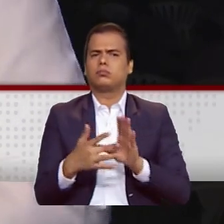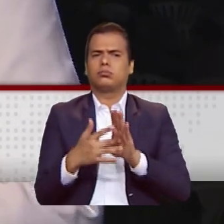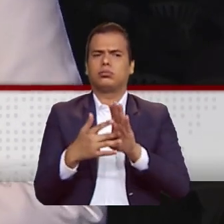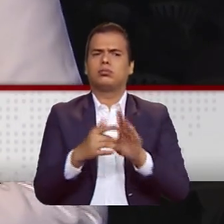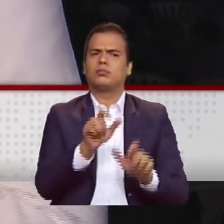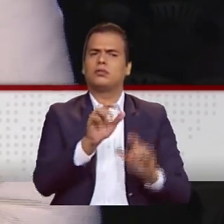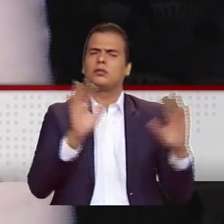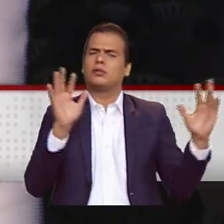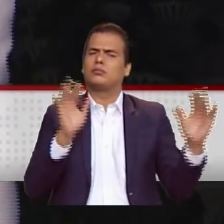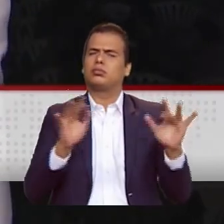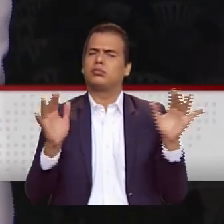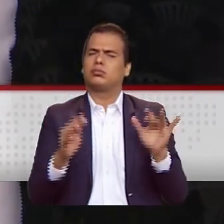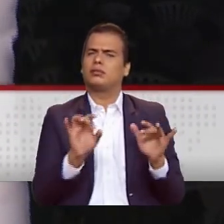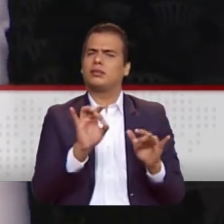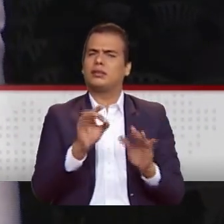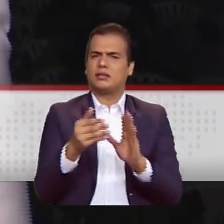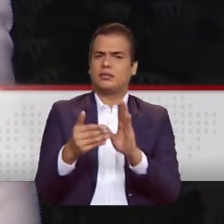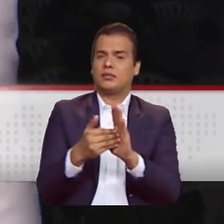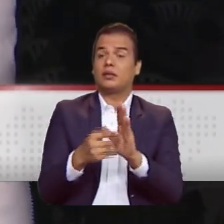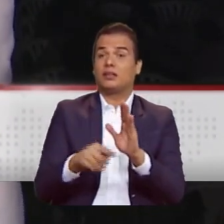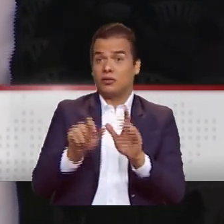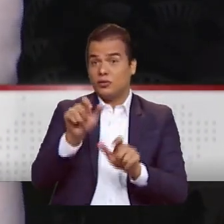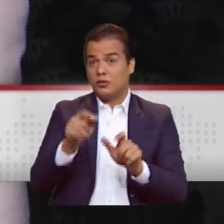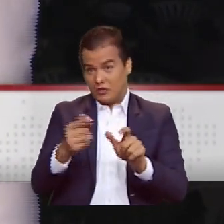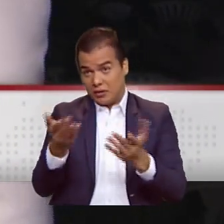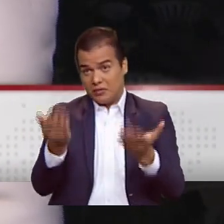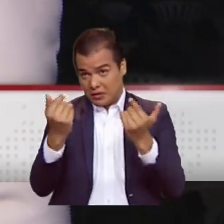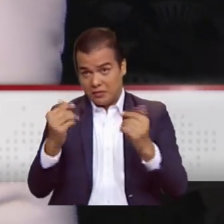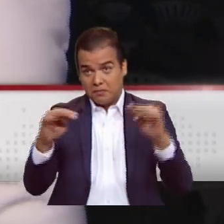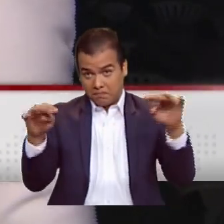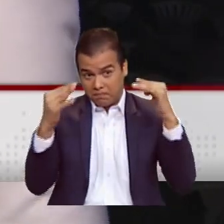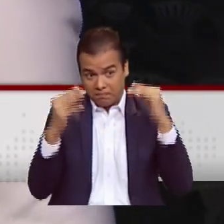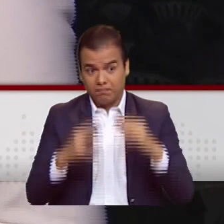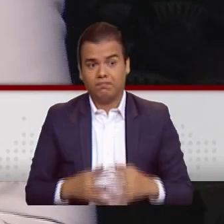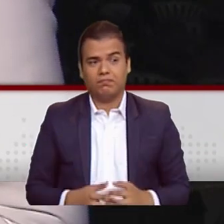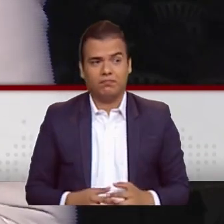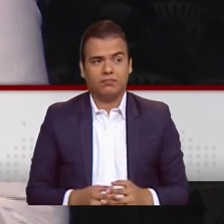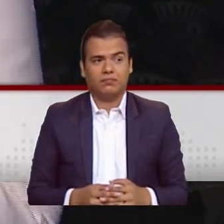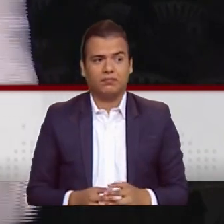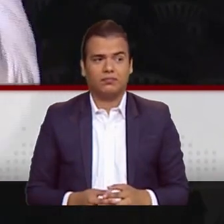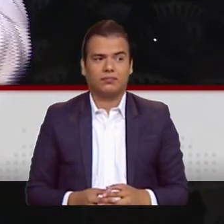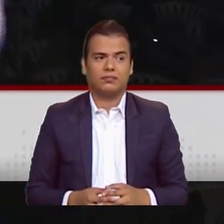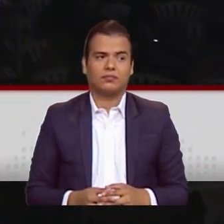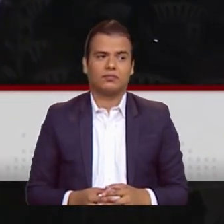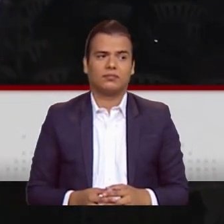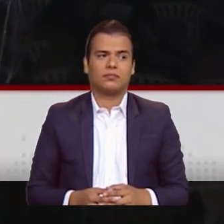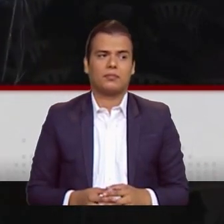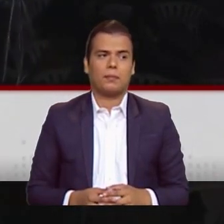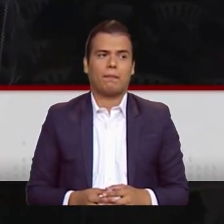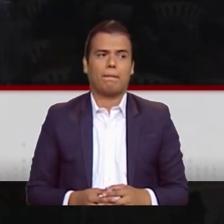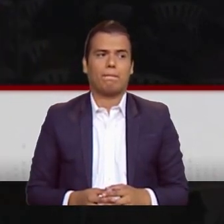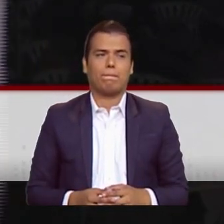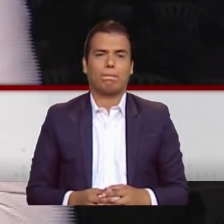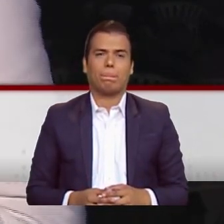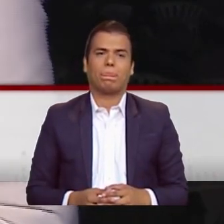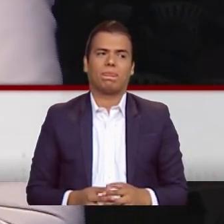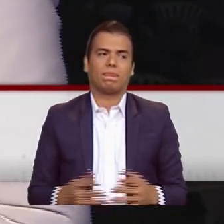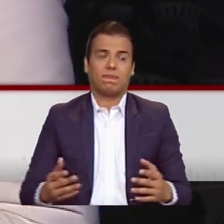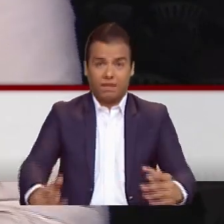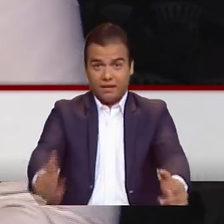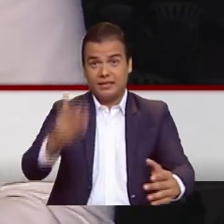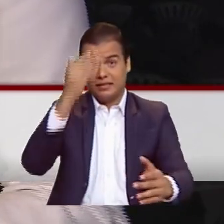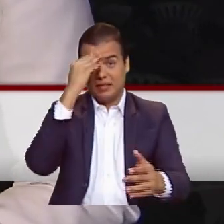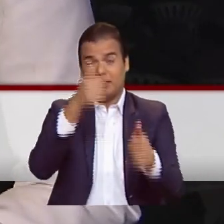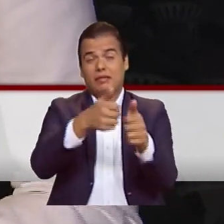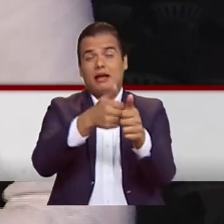nuestros televidentes en este momento pues no se pueden perder este festival bueno lastimosamente la distancia